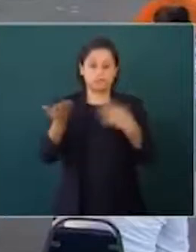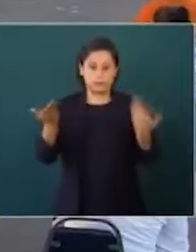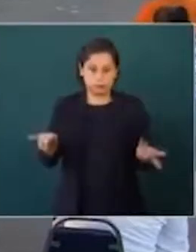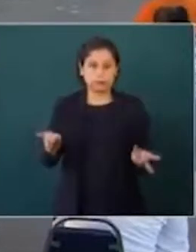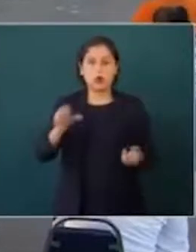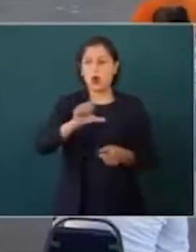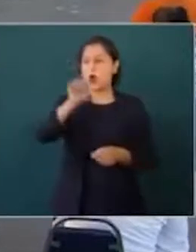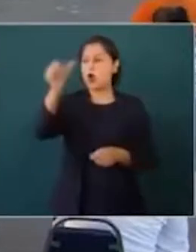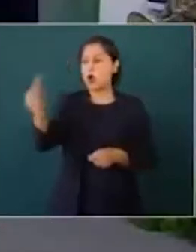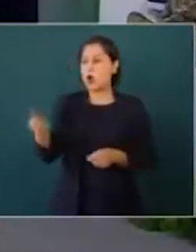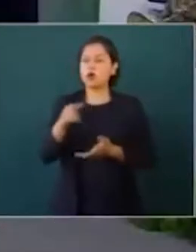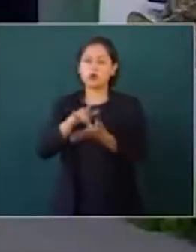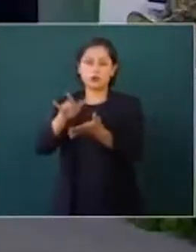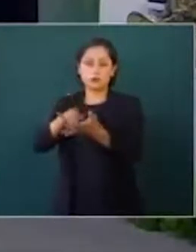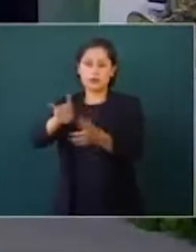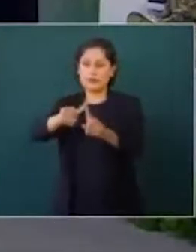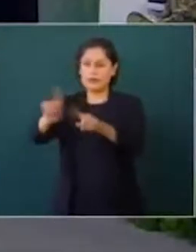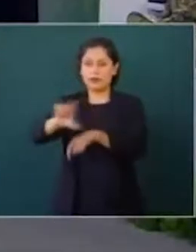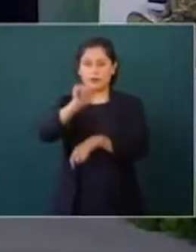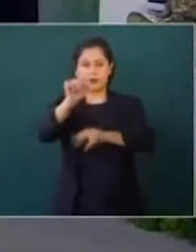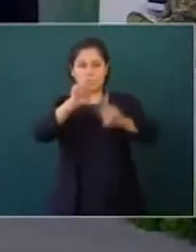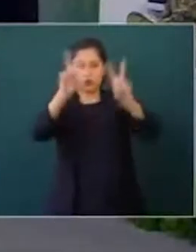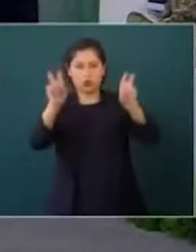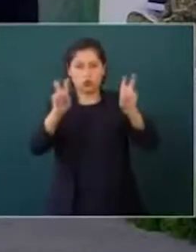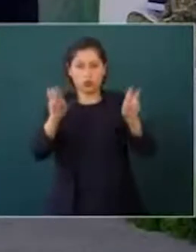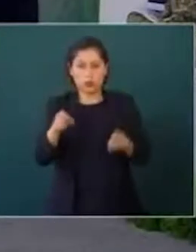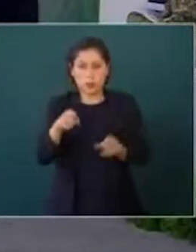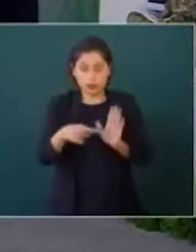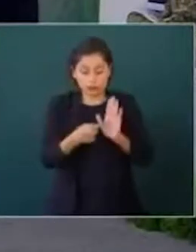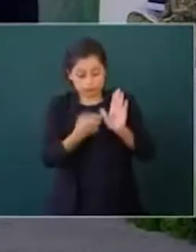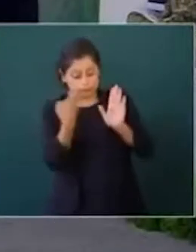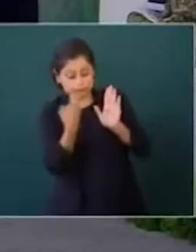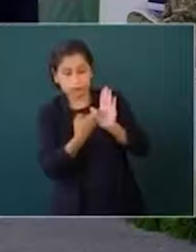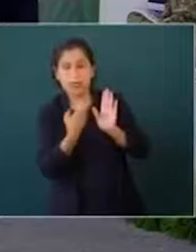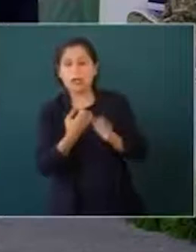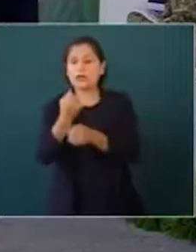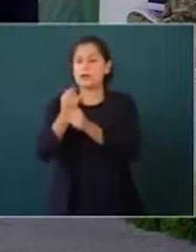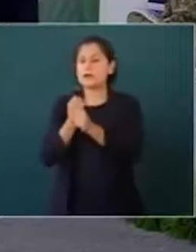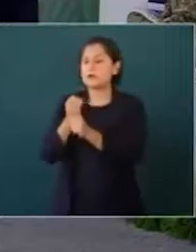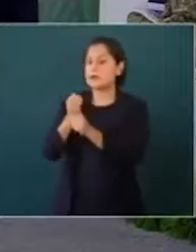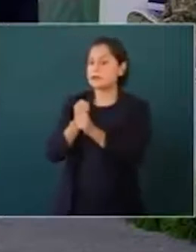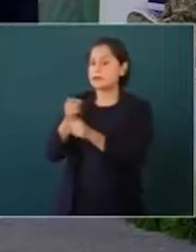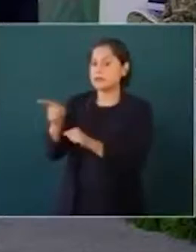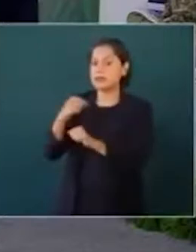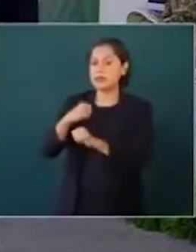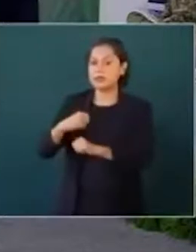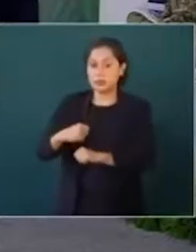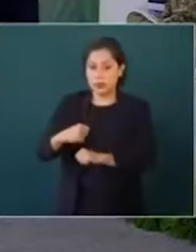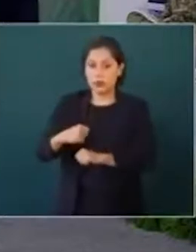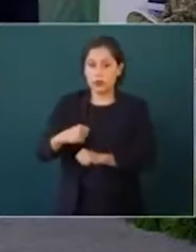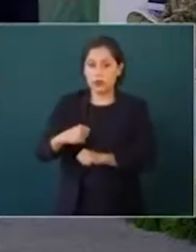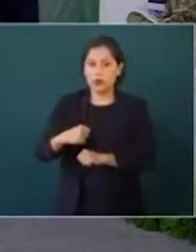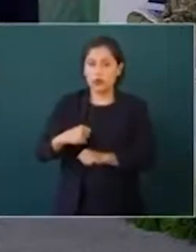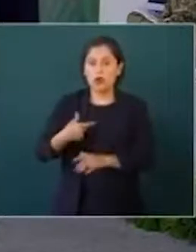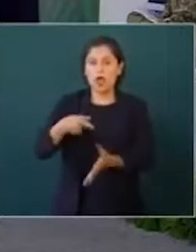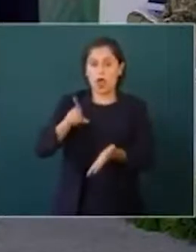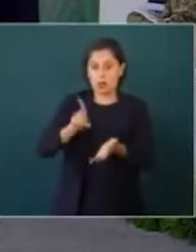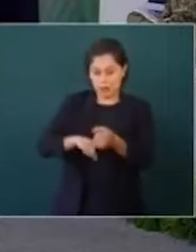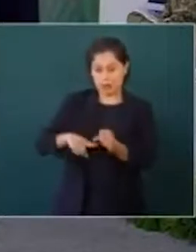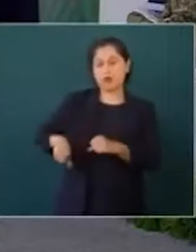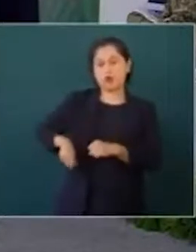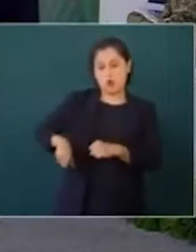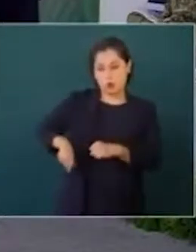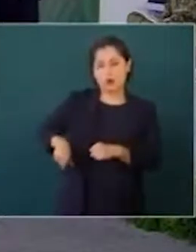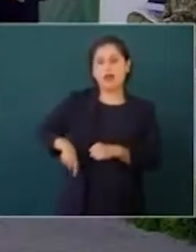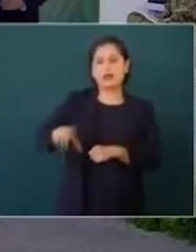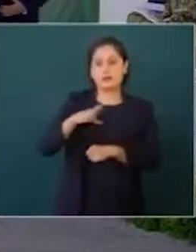temas, y esto es de acuerdo a una investigación que hizo tanto, digamos, interna del gobierno, pero viene